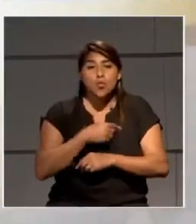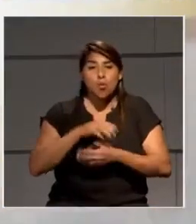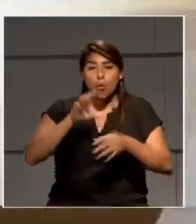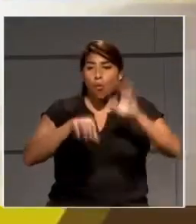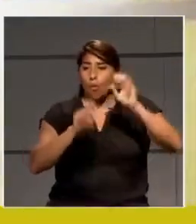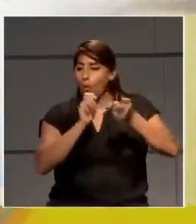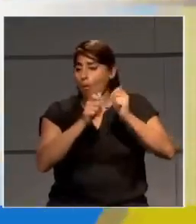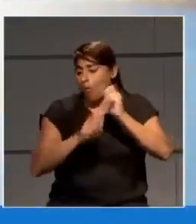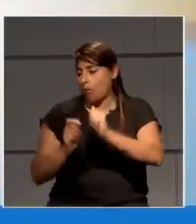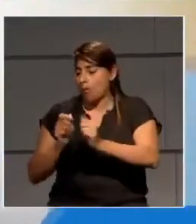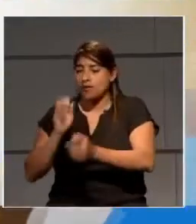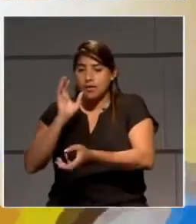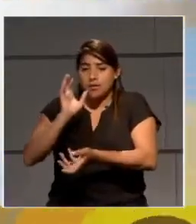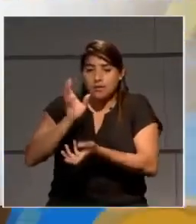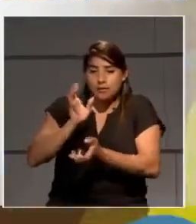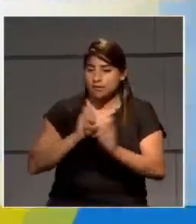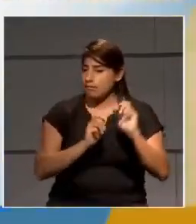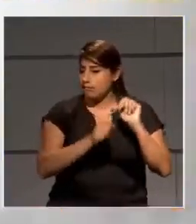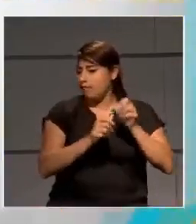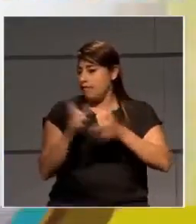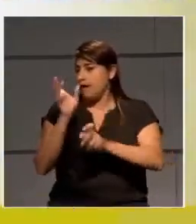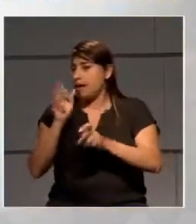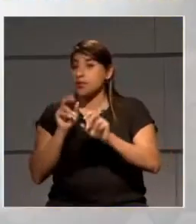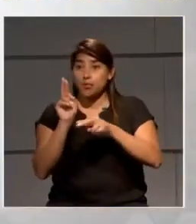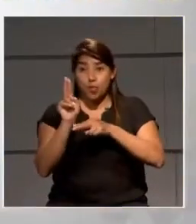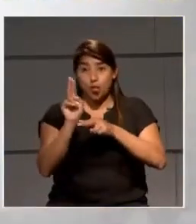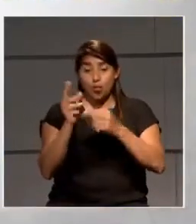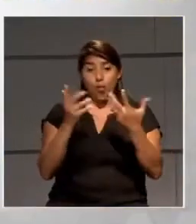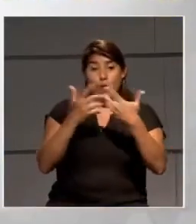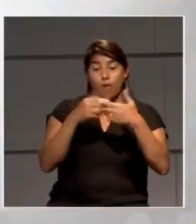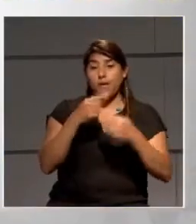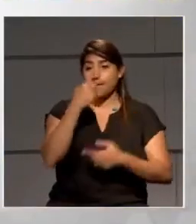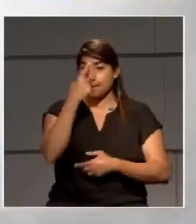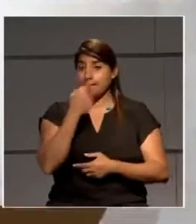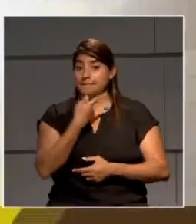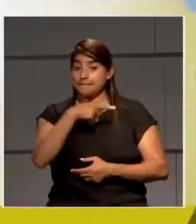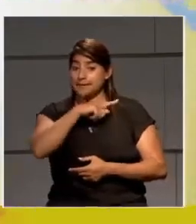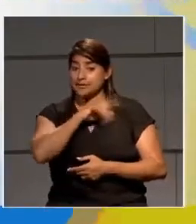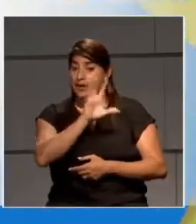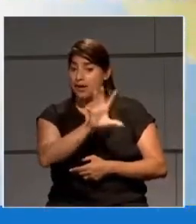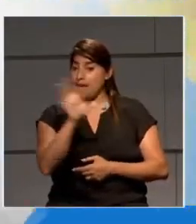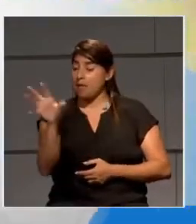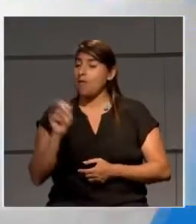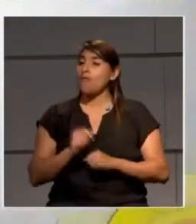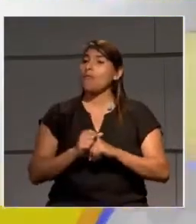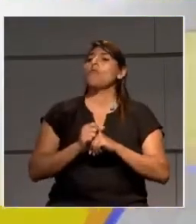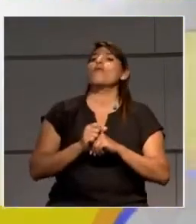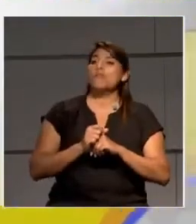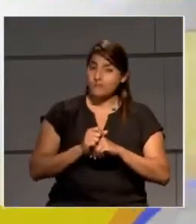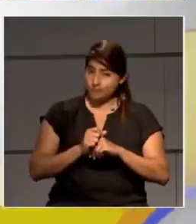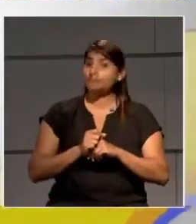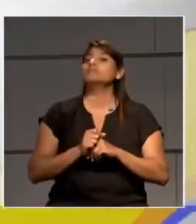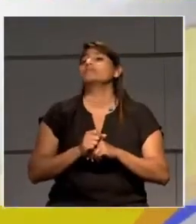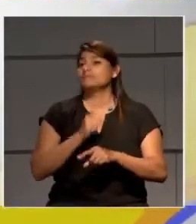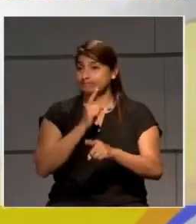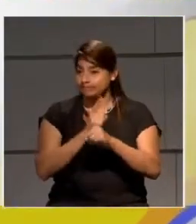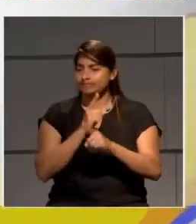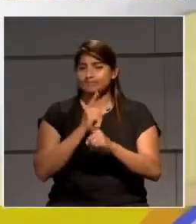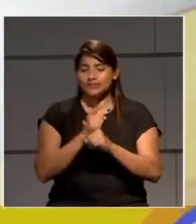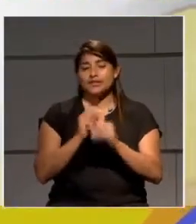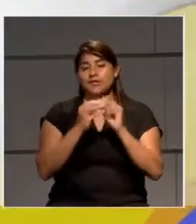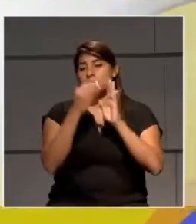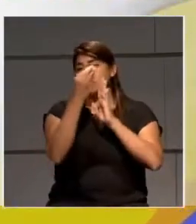orquesta de maracas y palos de lluvia. Eso sería. Podemos personalizarlos. Ahí. Sí, hay que